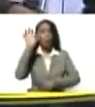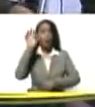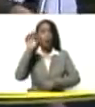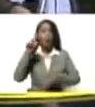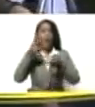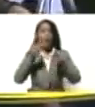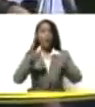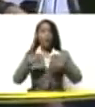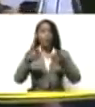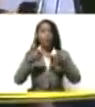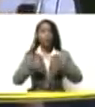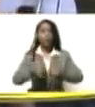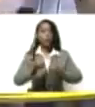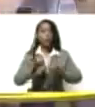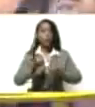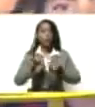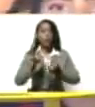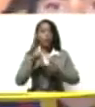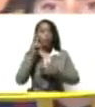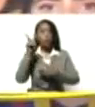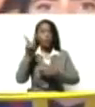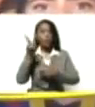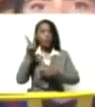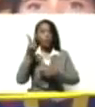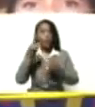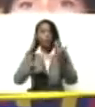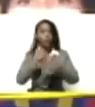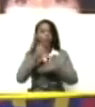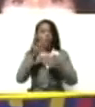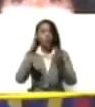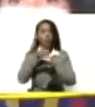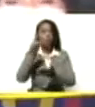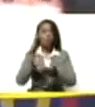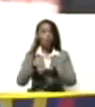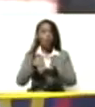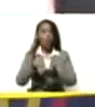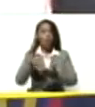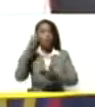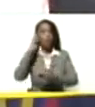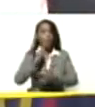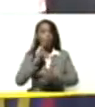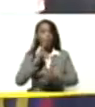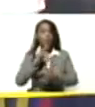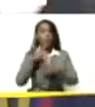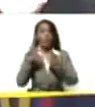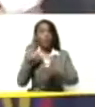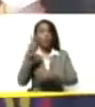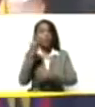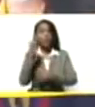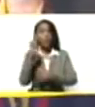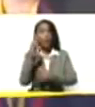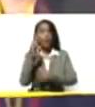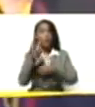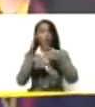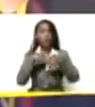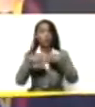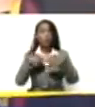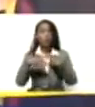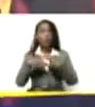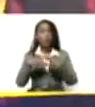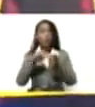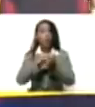los valores fundacionales de venezuela este renacer del proyecto nacional simón bolívar arte y en una tercera rd revolucionar desde